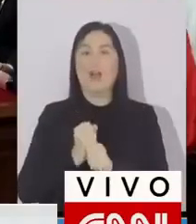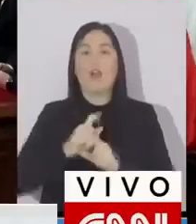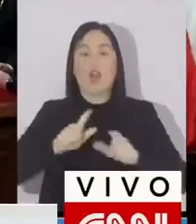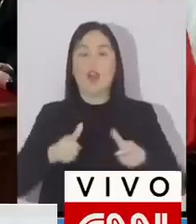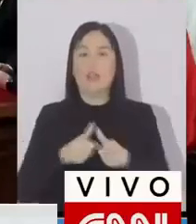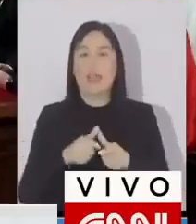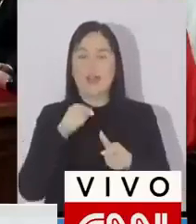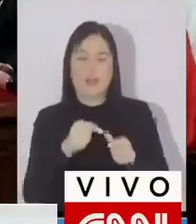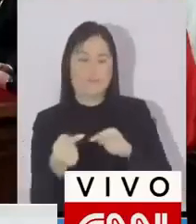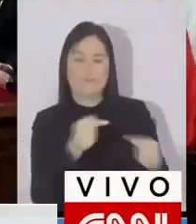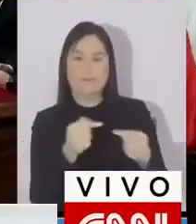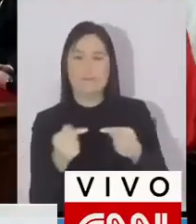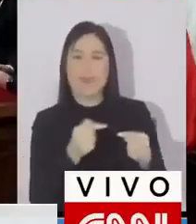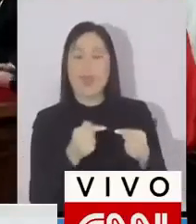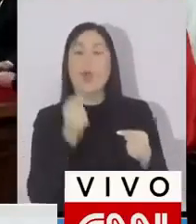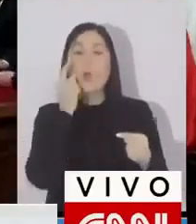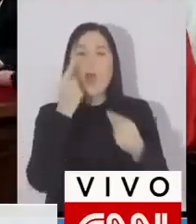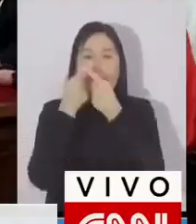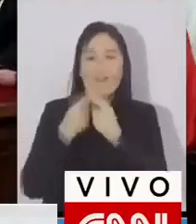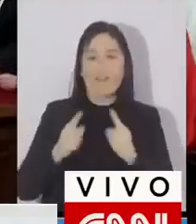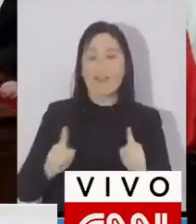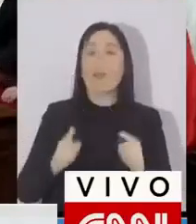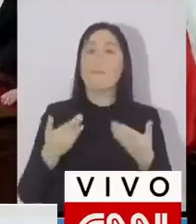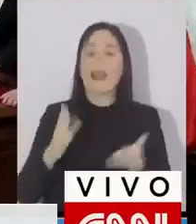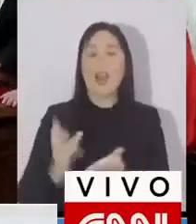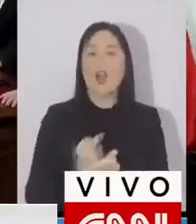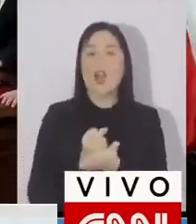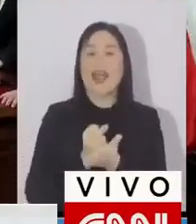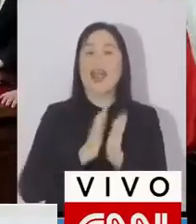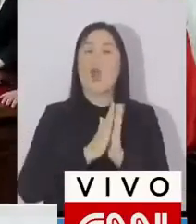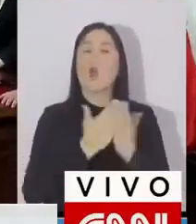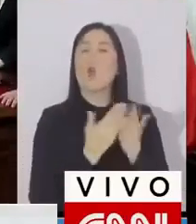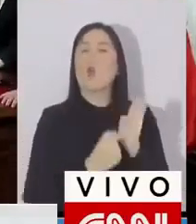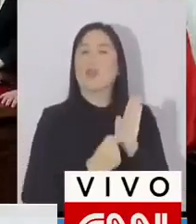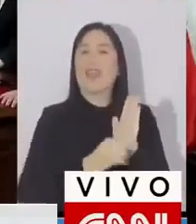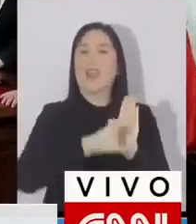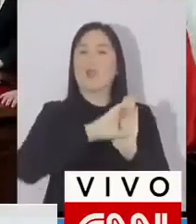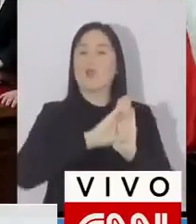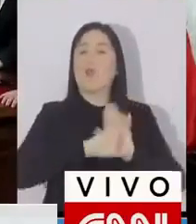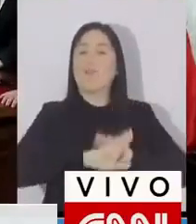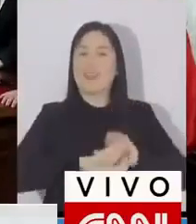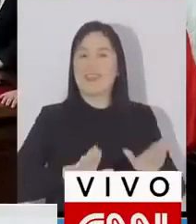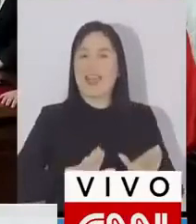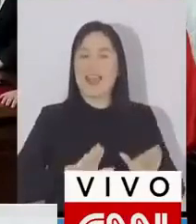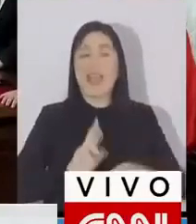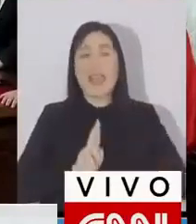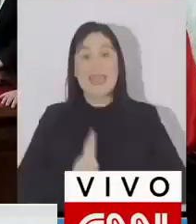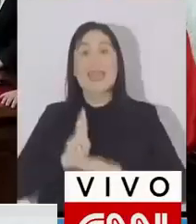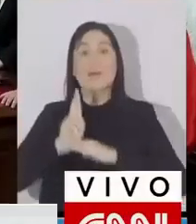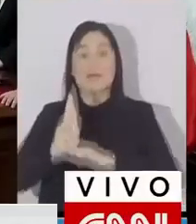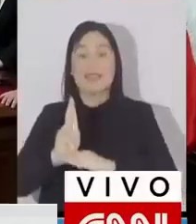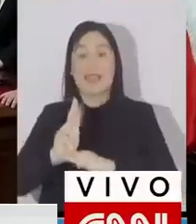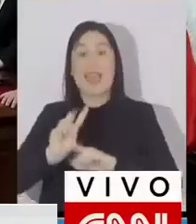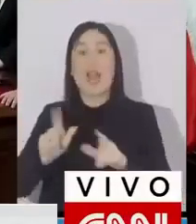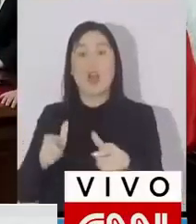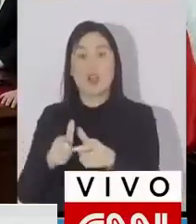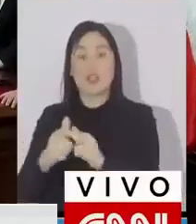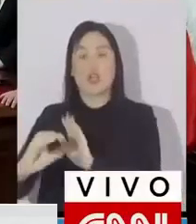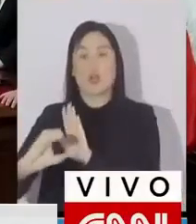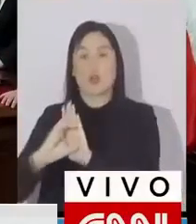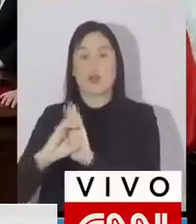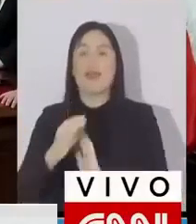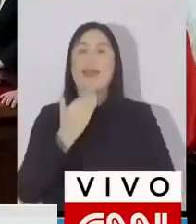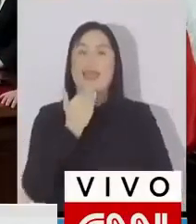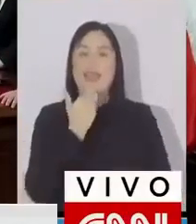para poder llegar un texto final que no solo representa los consejeros sino que interprete de la manera más fiel